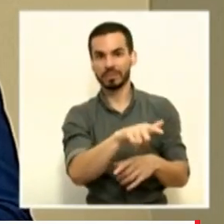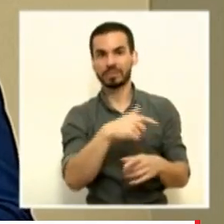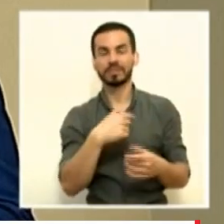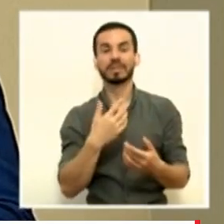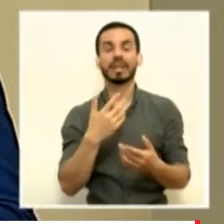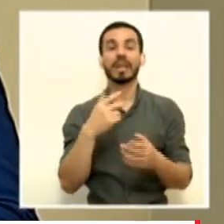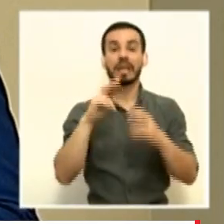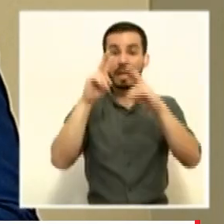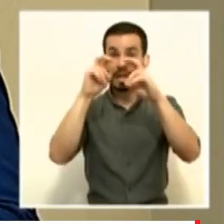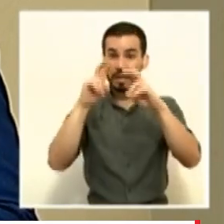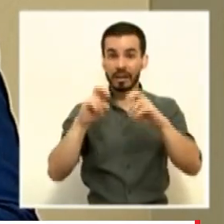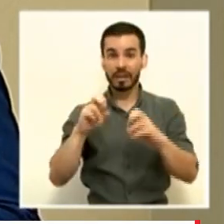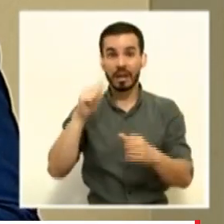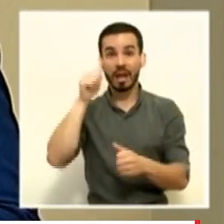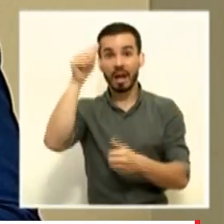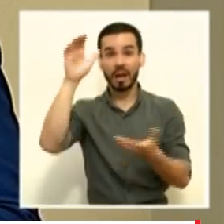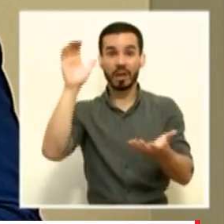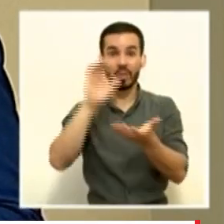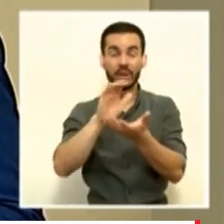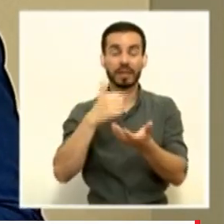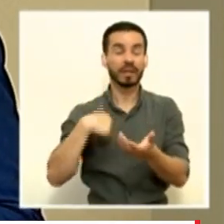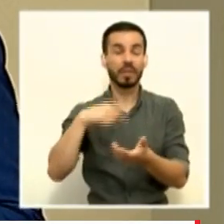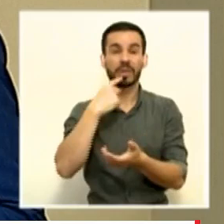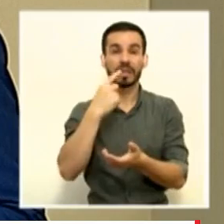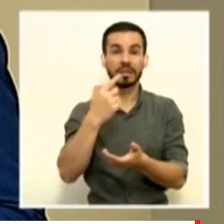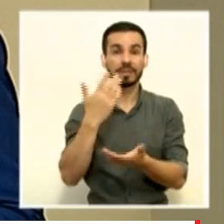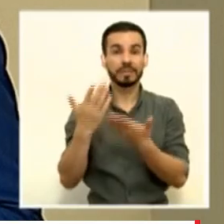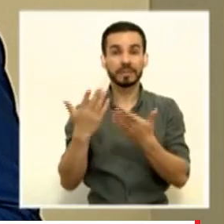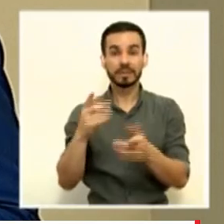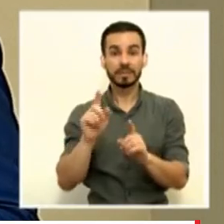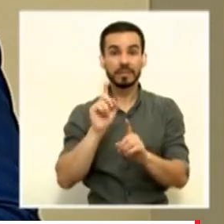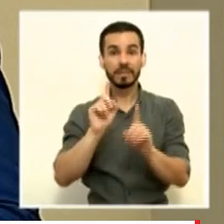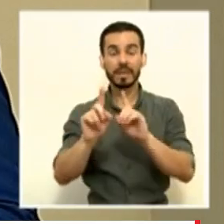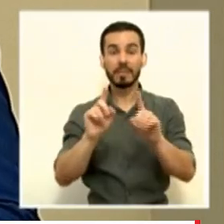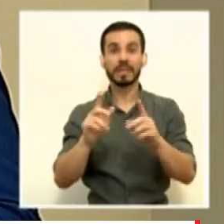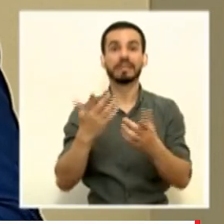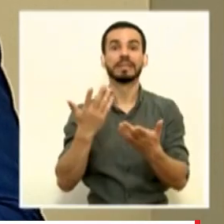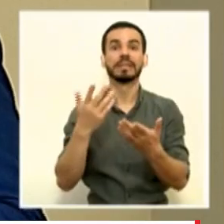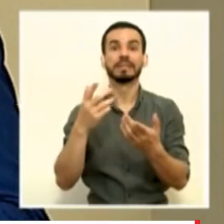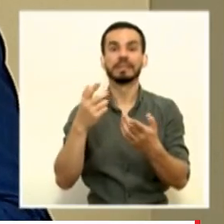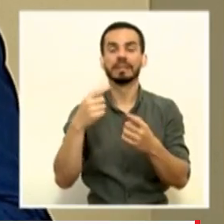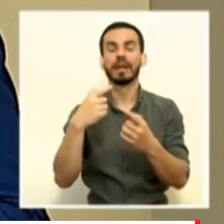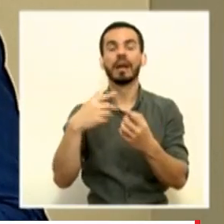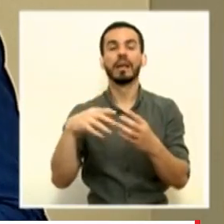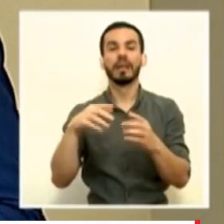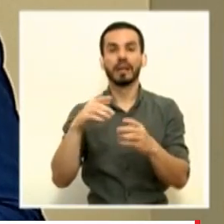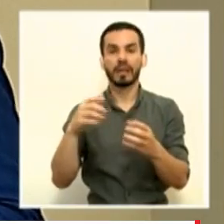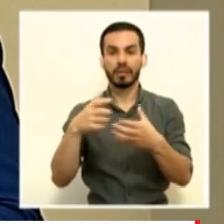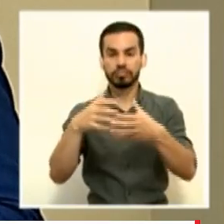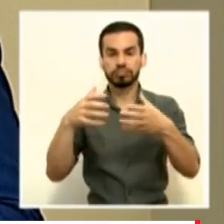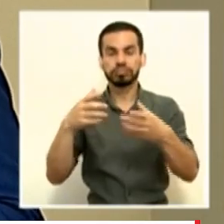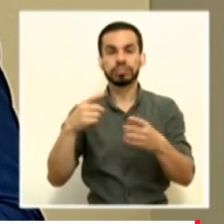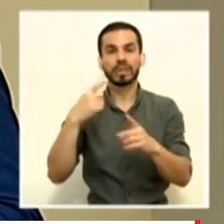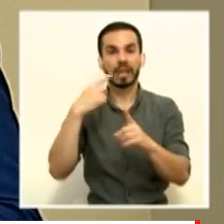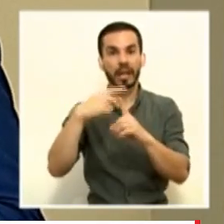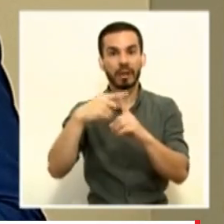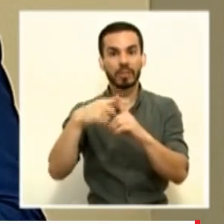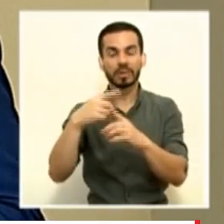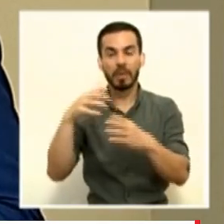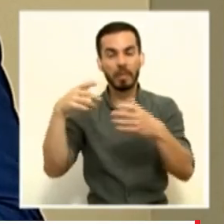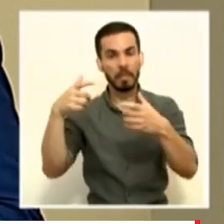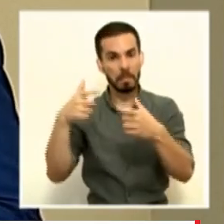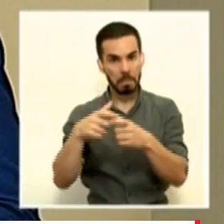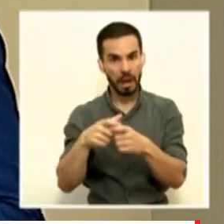con respecto al testeo masivo en Alajuelita, como indicábamos, pues tal vez la presencia de casos dentro de todo ese testeo pues fue